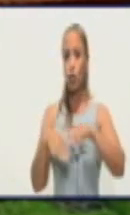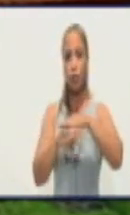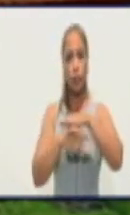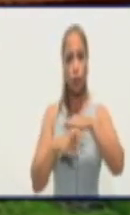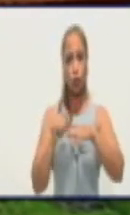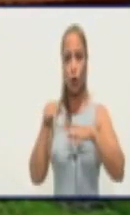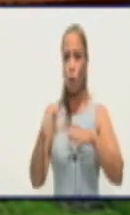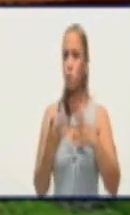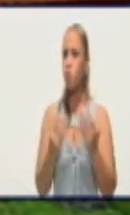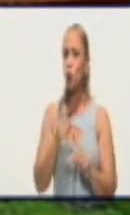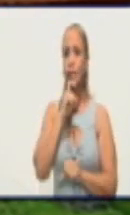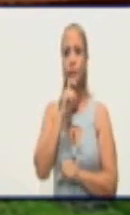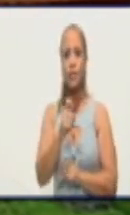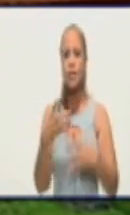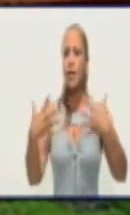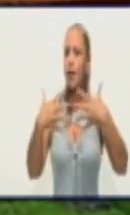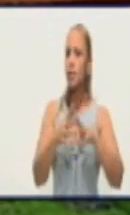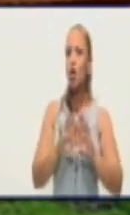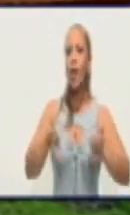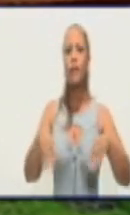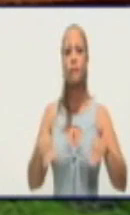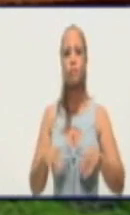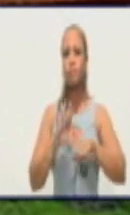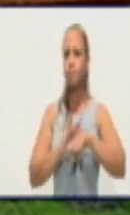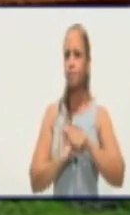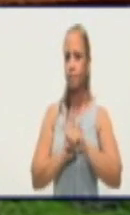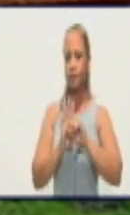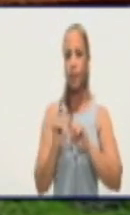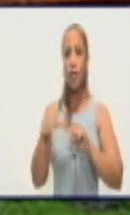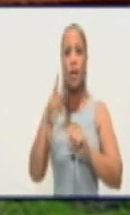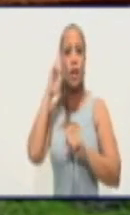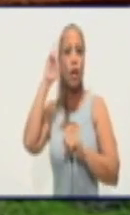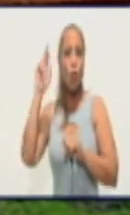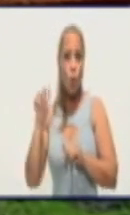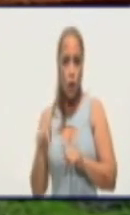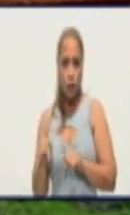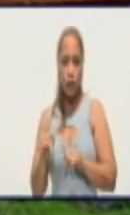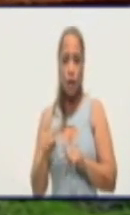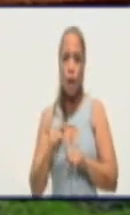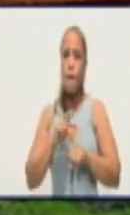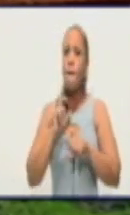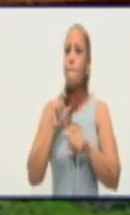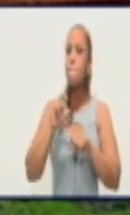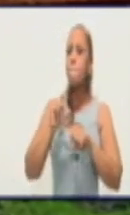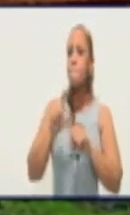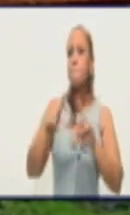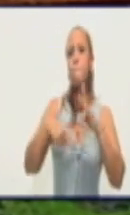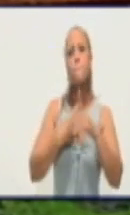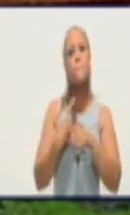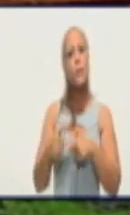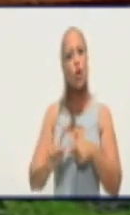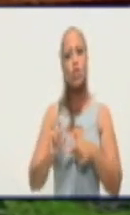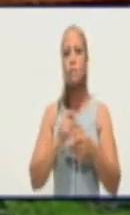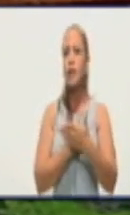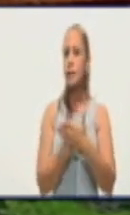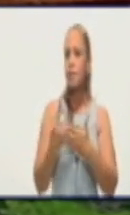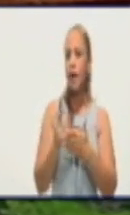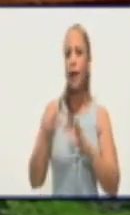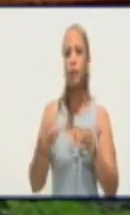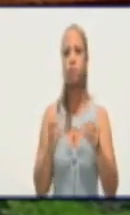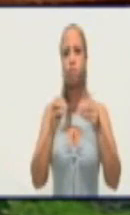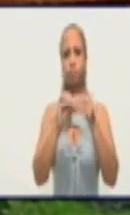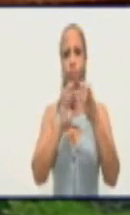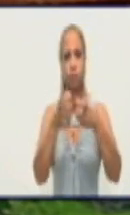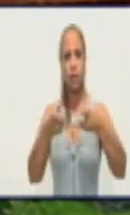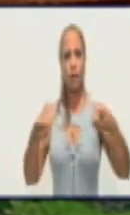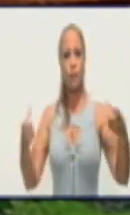por cierto, relacionada con la COVID-19. Recuerde, la tendencia en las próximas semanas es al incremento de los casos positivos, por lo